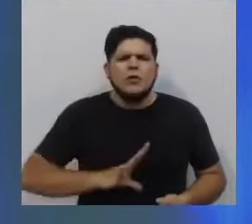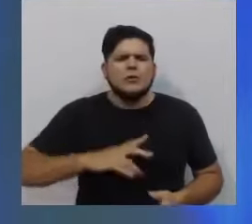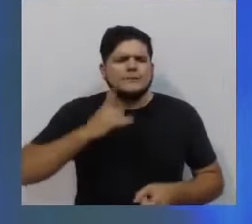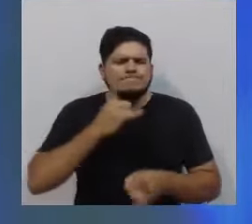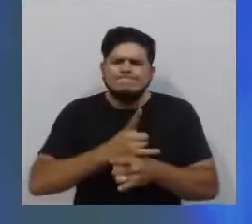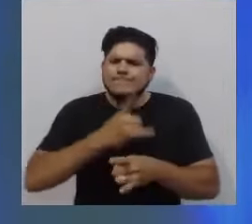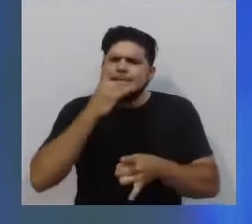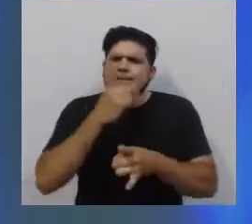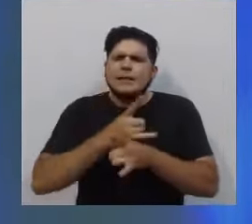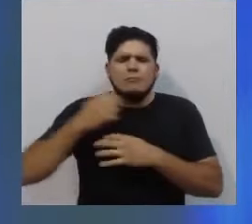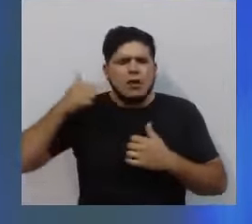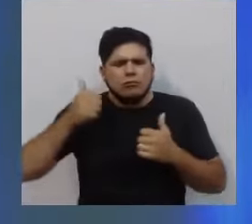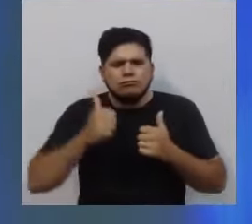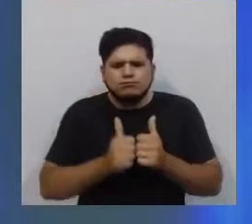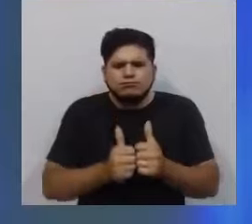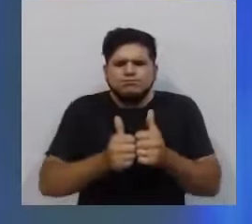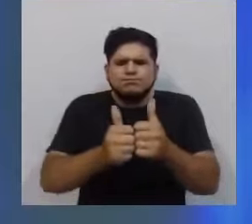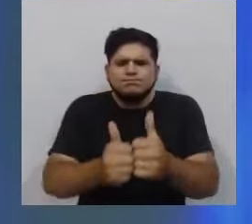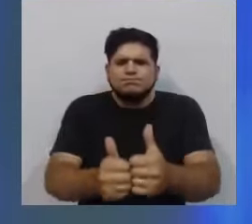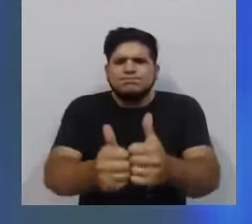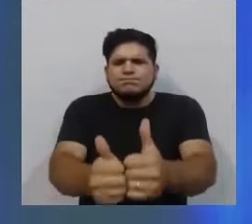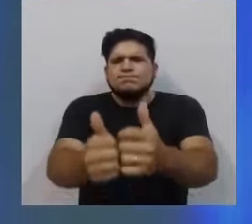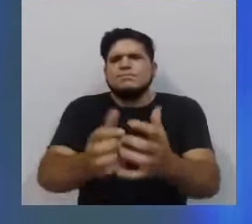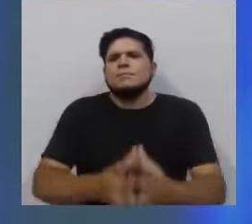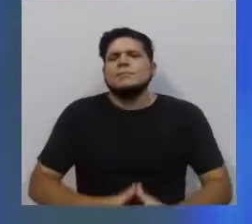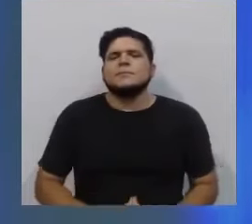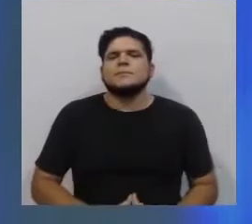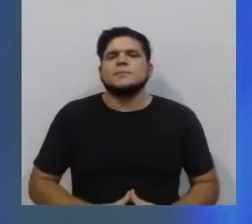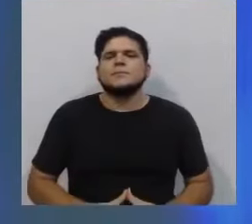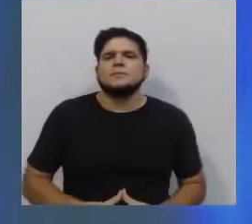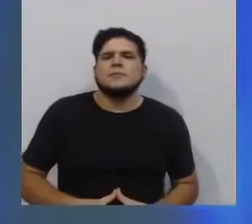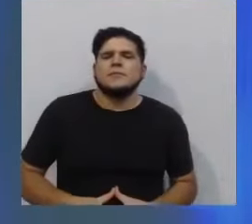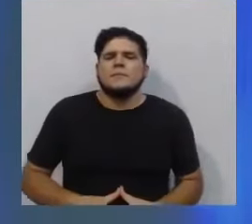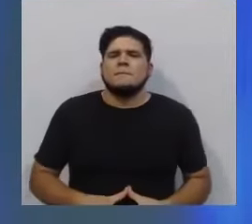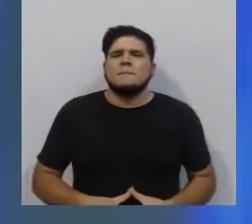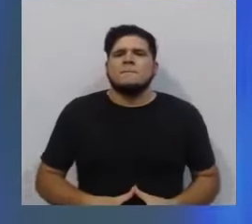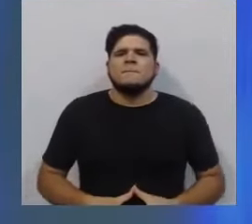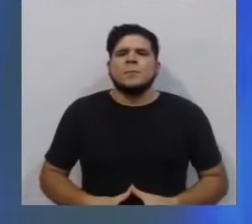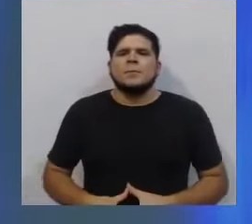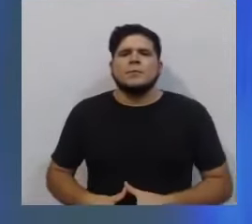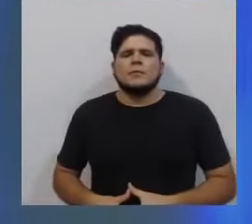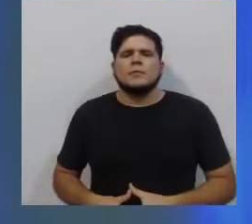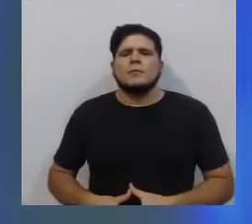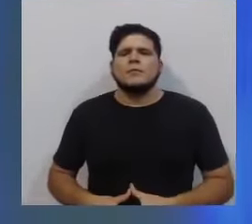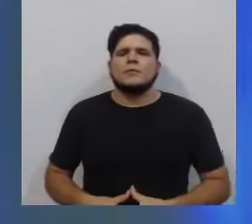dondequiera que vayas diga todo emprendimiento